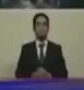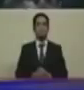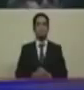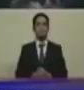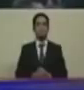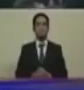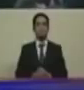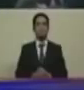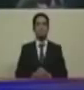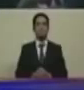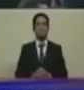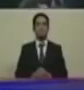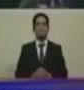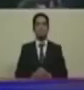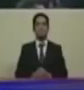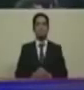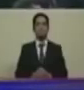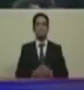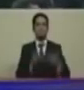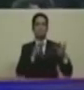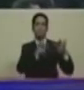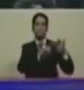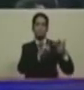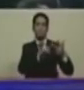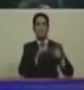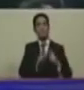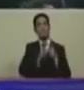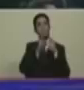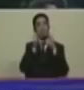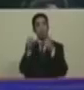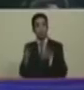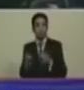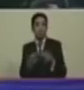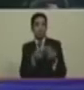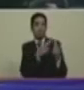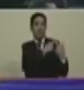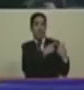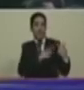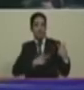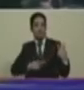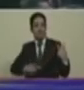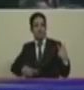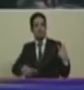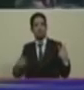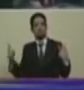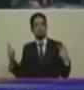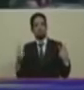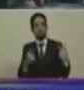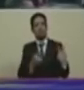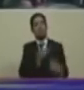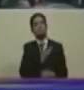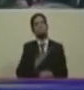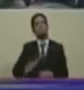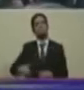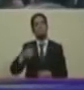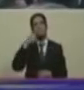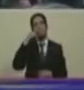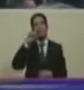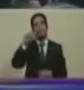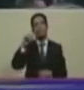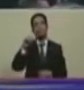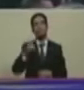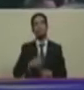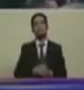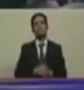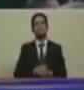último que sabemos es que solo discutieron previamente a esta juramentación las posibles acciones que podrían tomar.